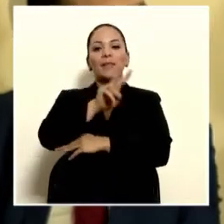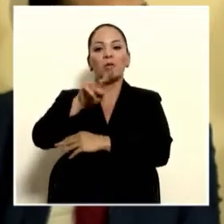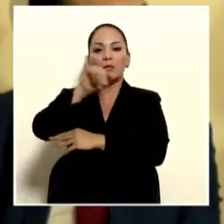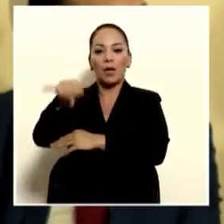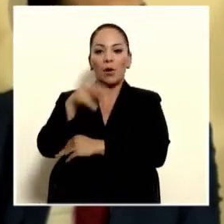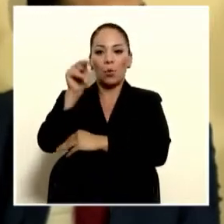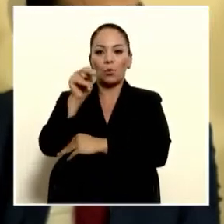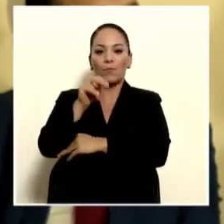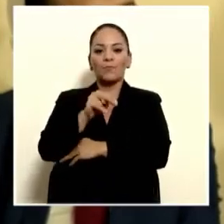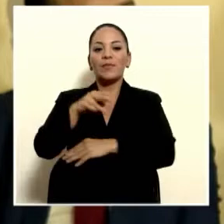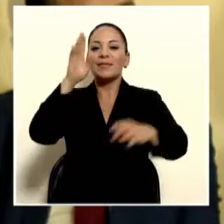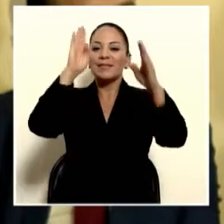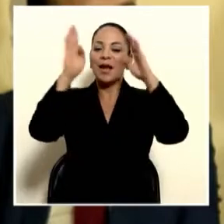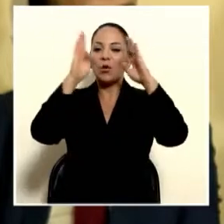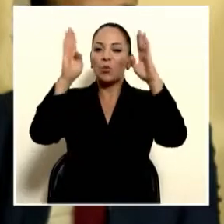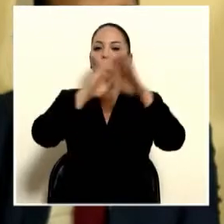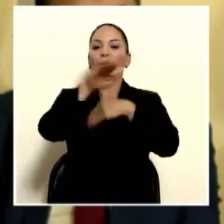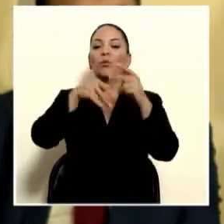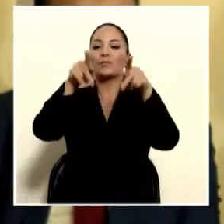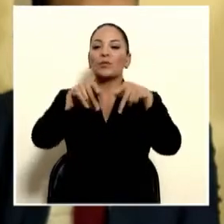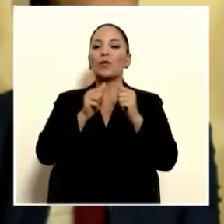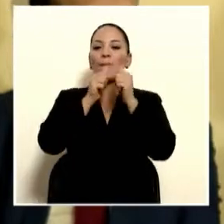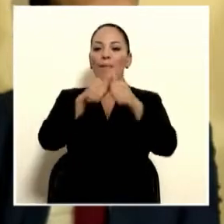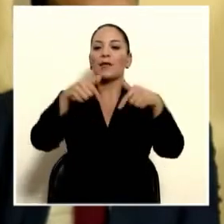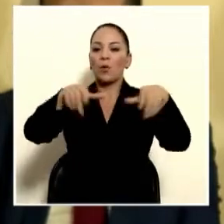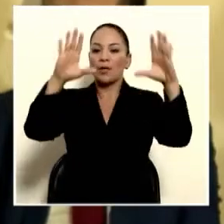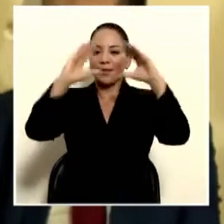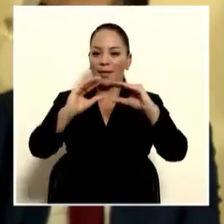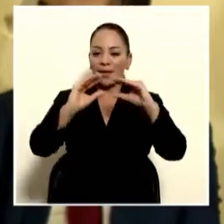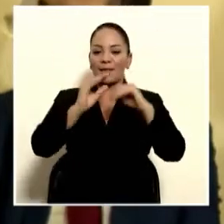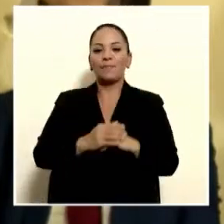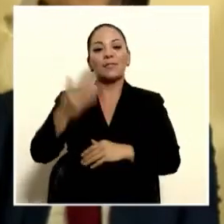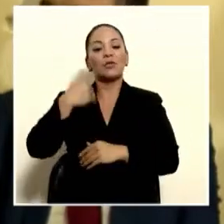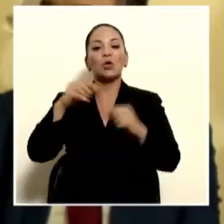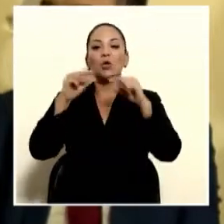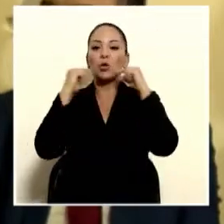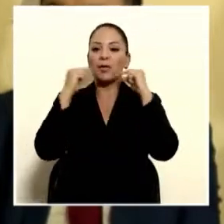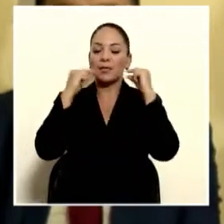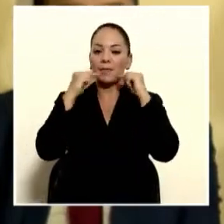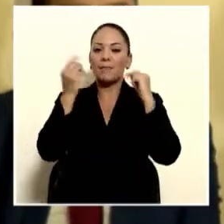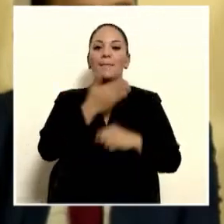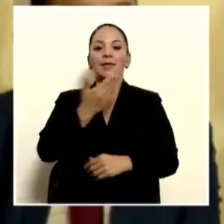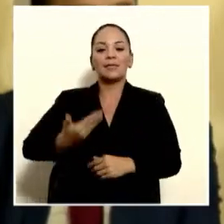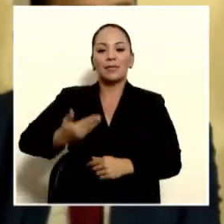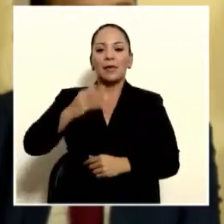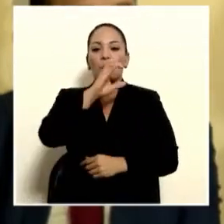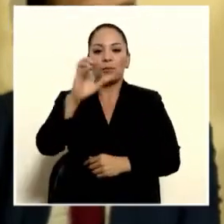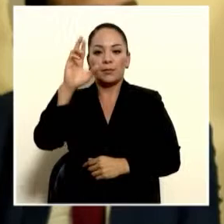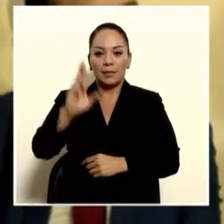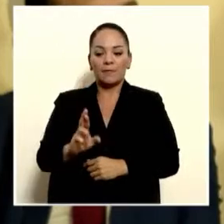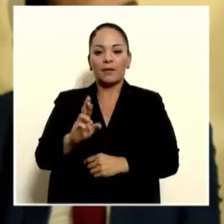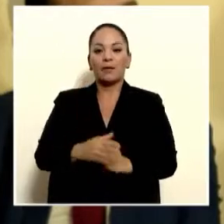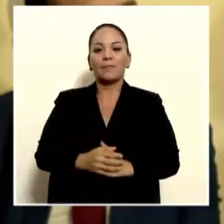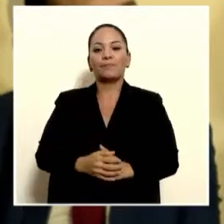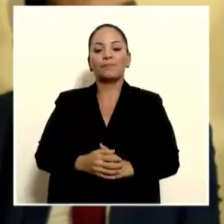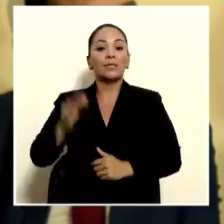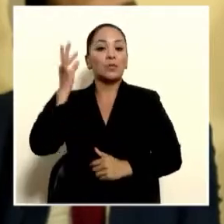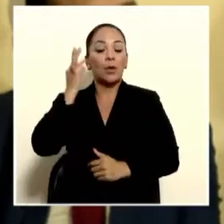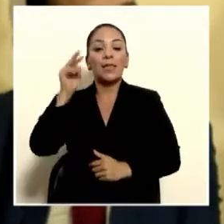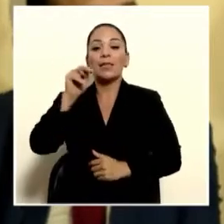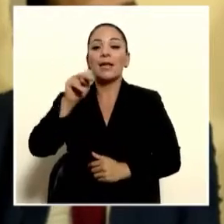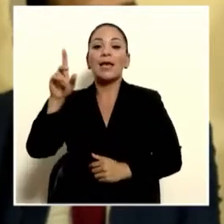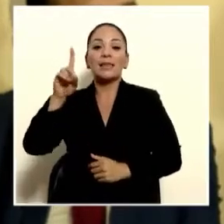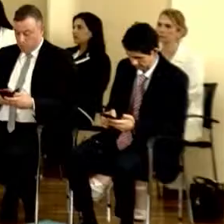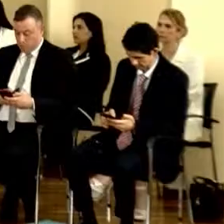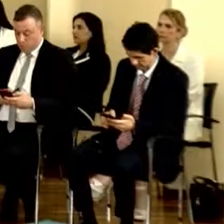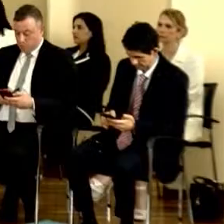junio. Reciban un cordial saludo quienes nos acompañan esta tarde, el señor Rodrigo Chávez Robles, presidente de la República, la señora Natalia